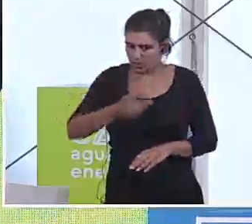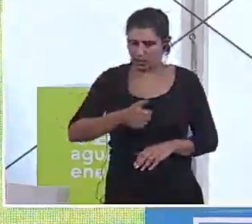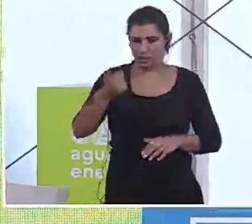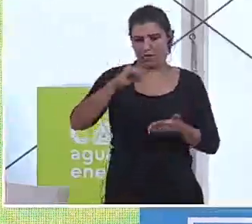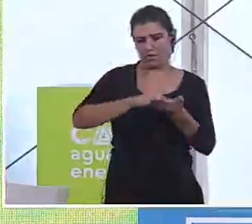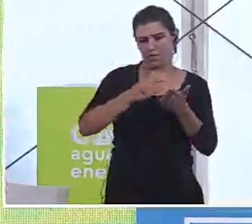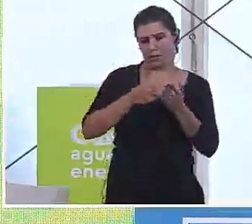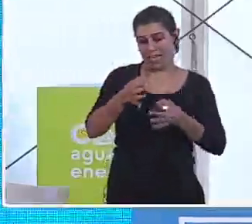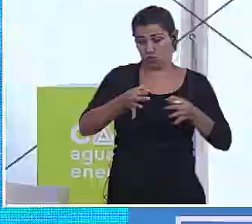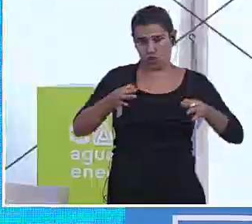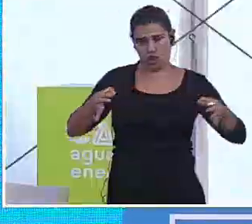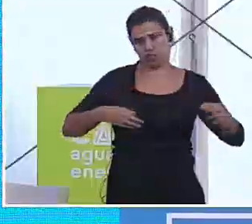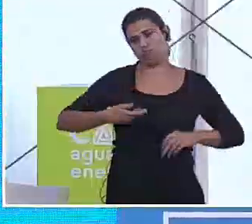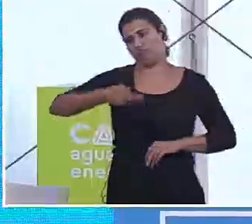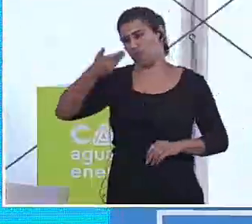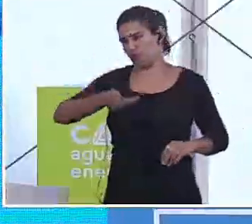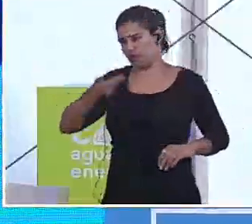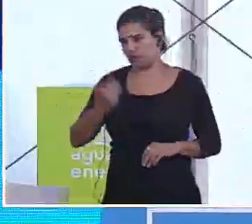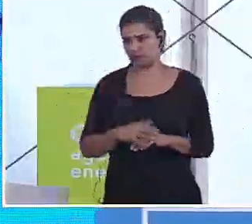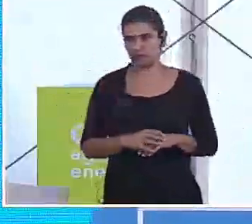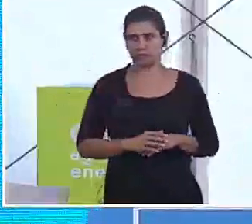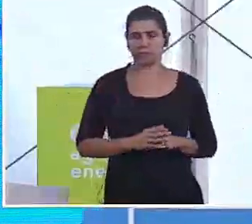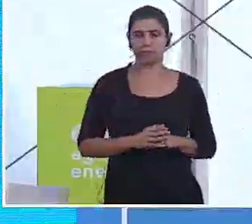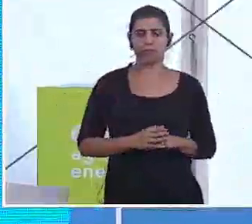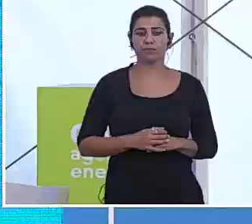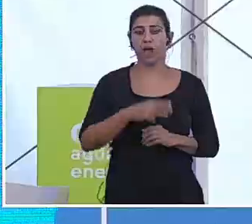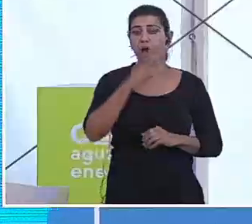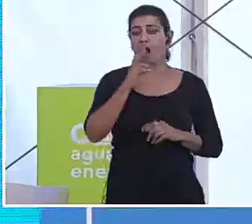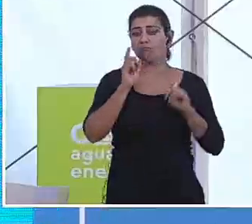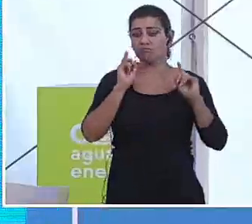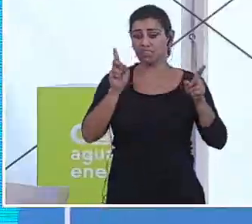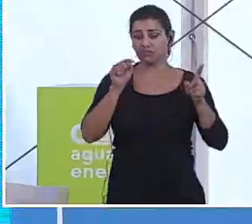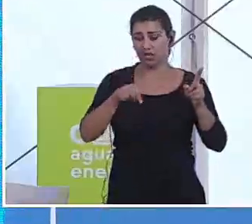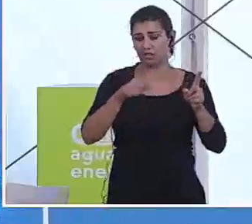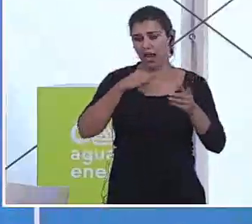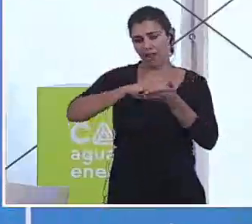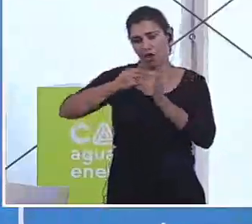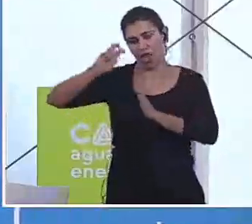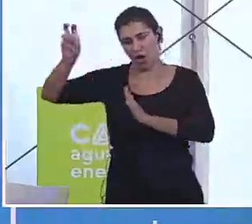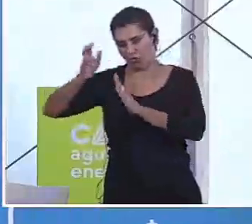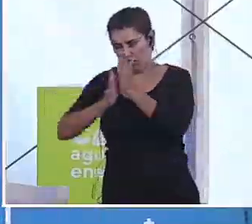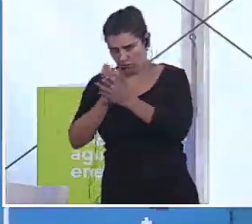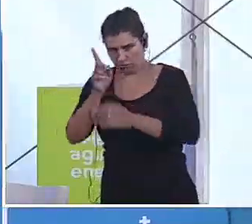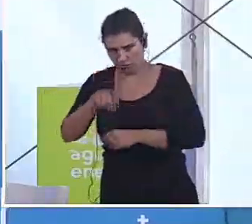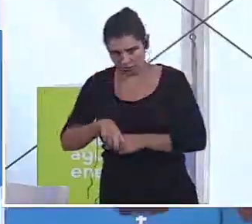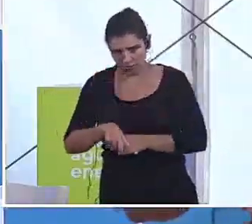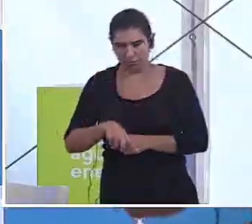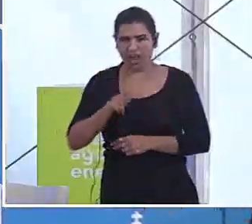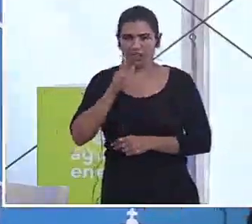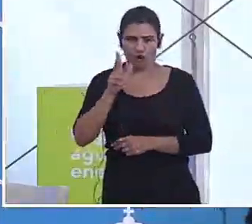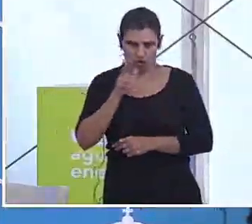insulares. Y de eso trata un poco, ¿vale? En este caso vamos a hablar de otra tecnología que consideramos que es muy importante, que es el